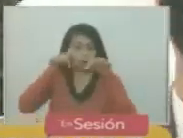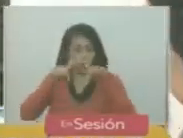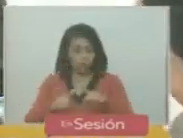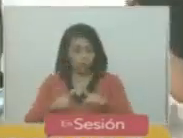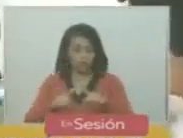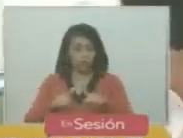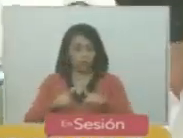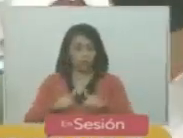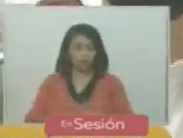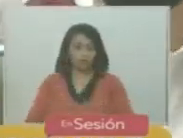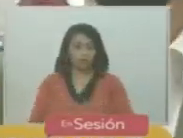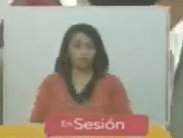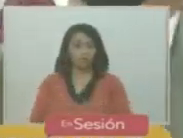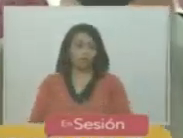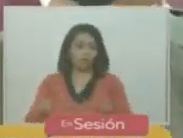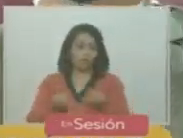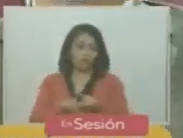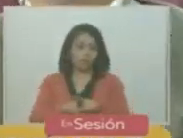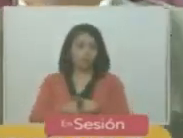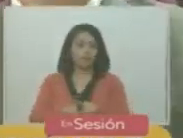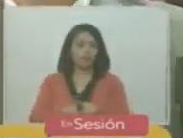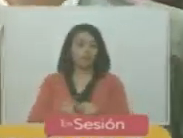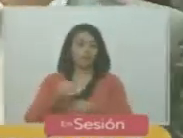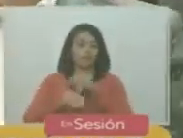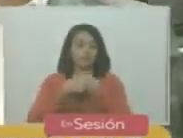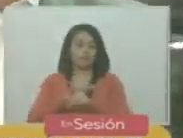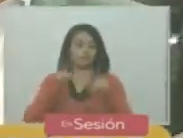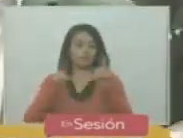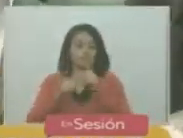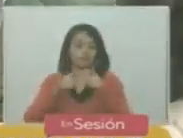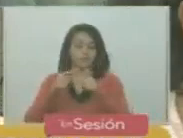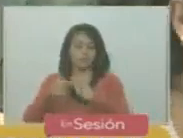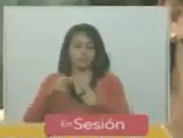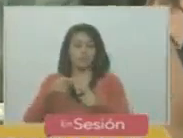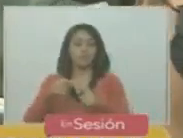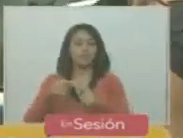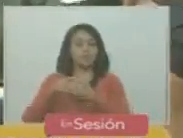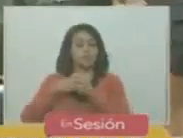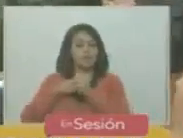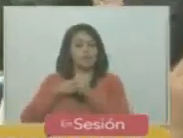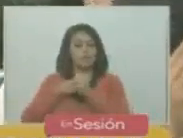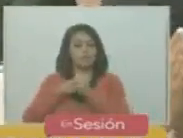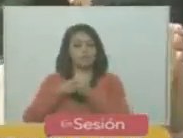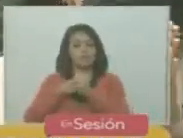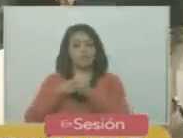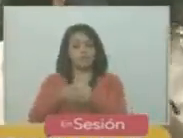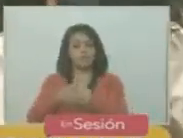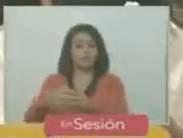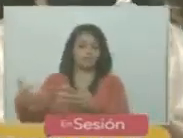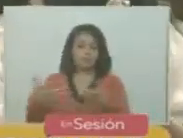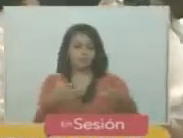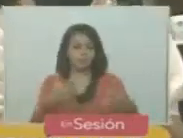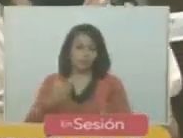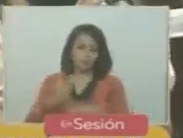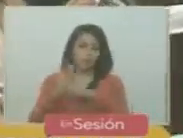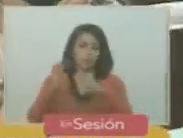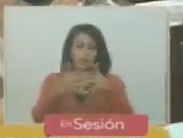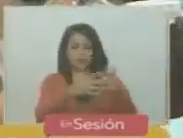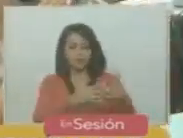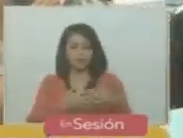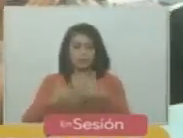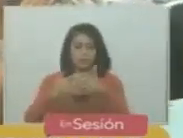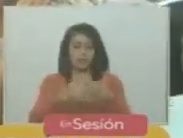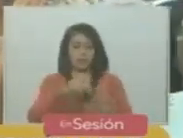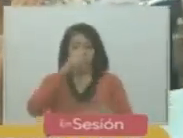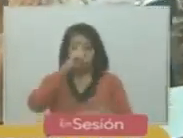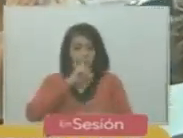hoy, como el Cid campeador, el que condujo la batalla contra el imperialismo norteamericano en